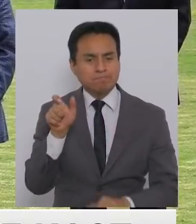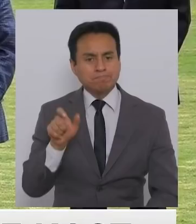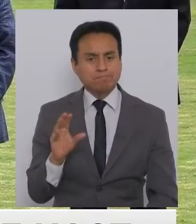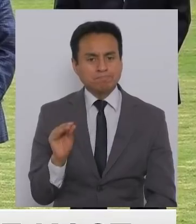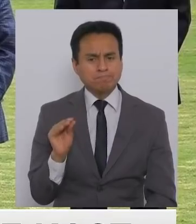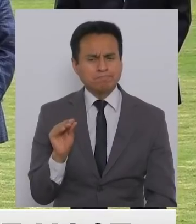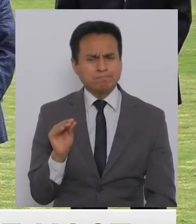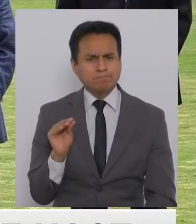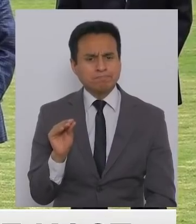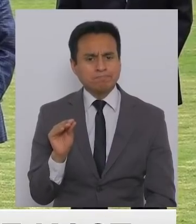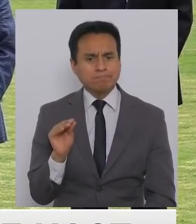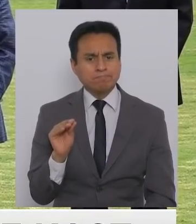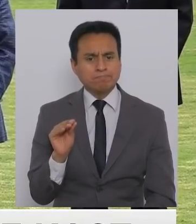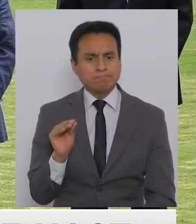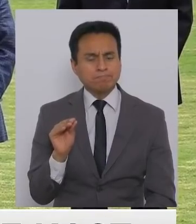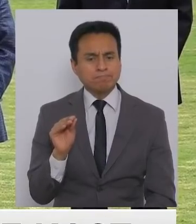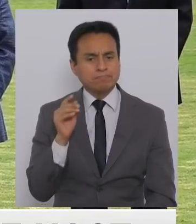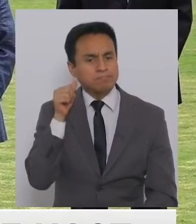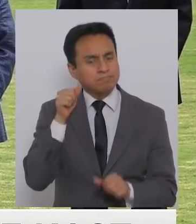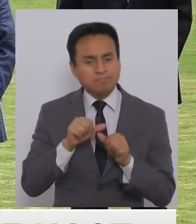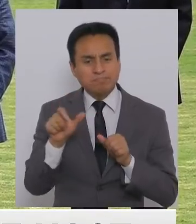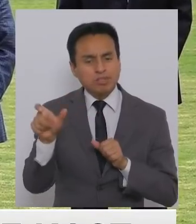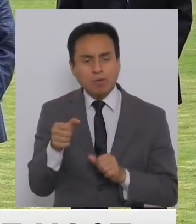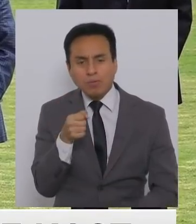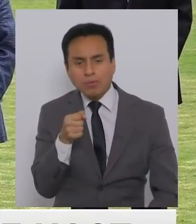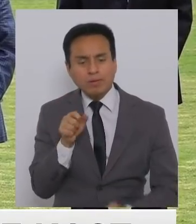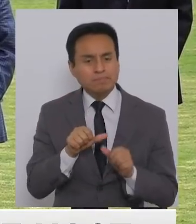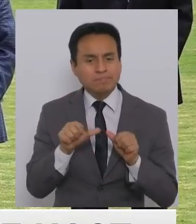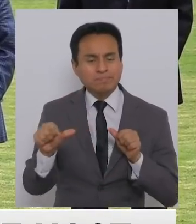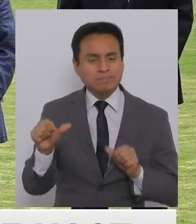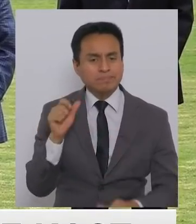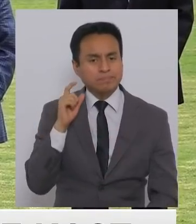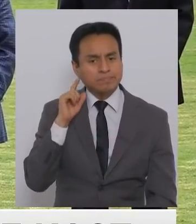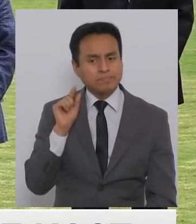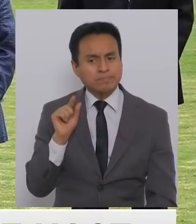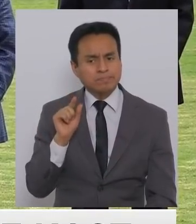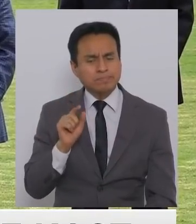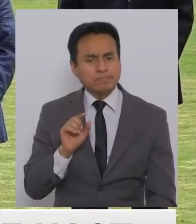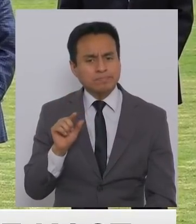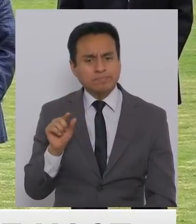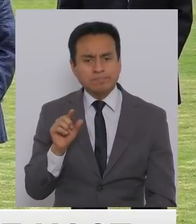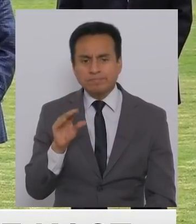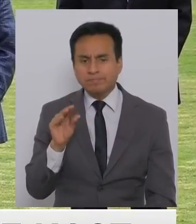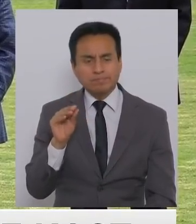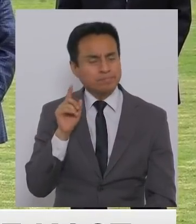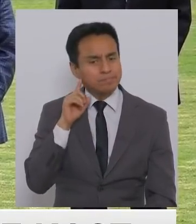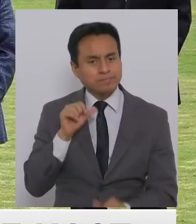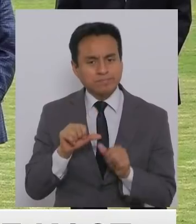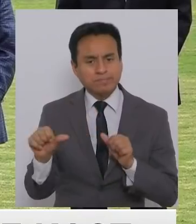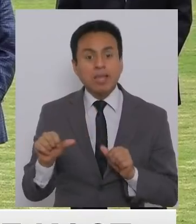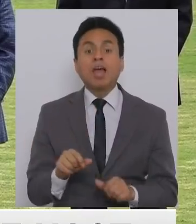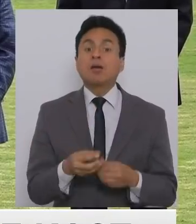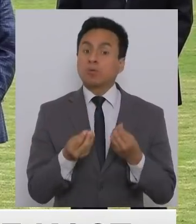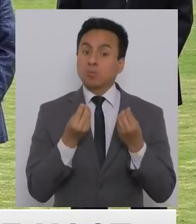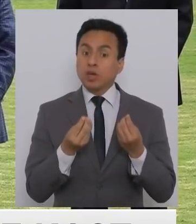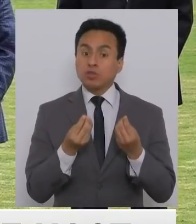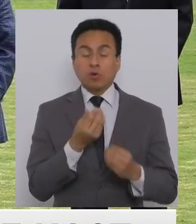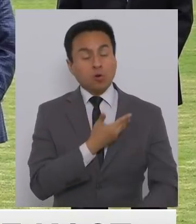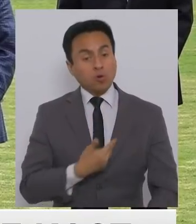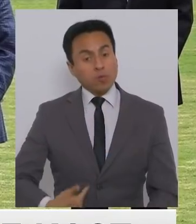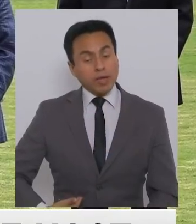tener el mandatario con respecto también a lo que ha sucedido con la convención constituyente. Bueno, por supuesto que como